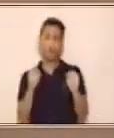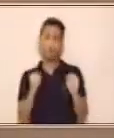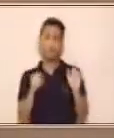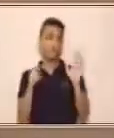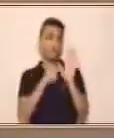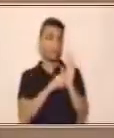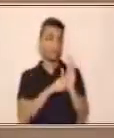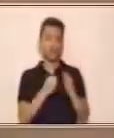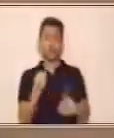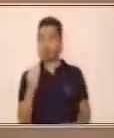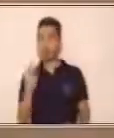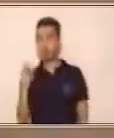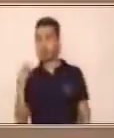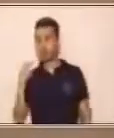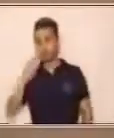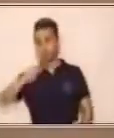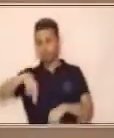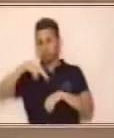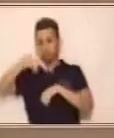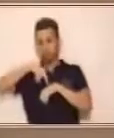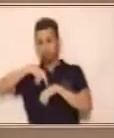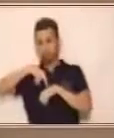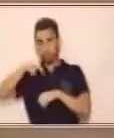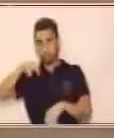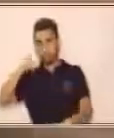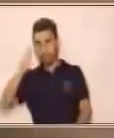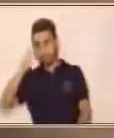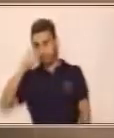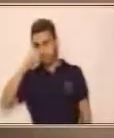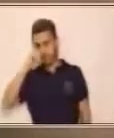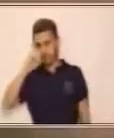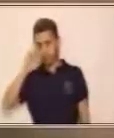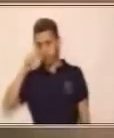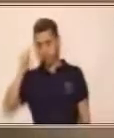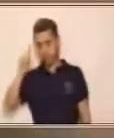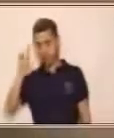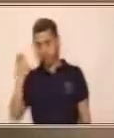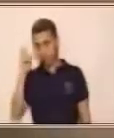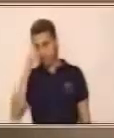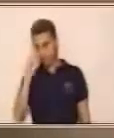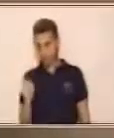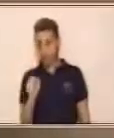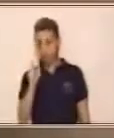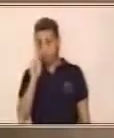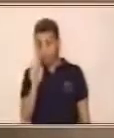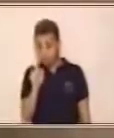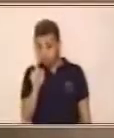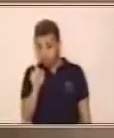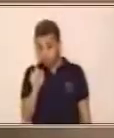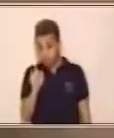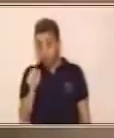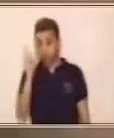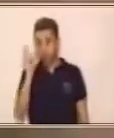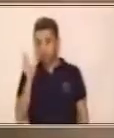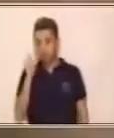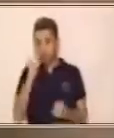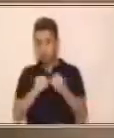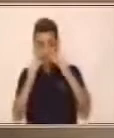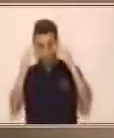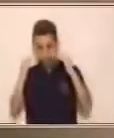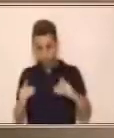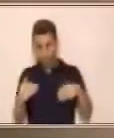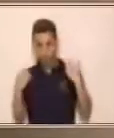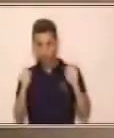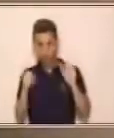naturales. Siempre recuerda entonces poner el punto decimal al finalizar la